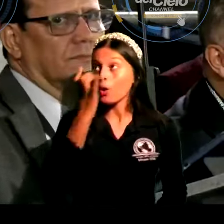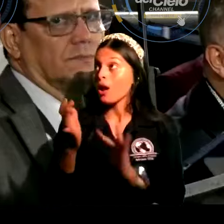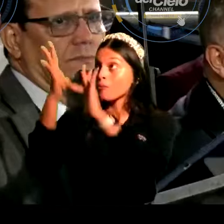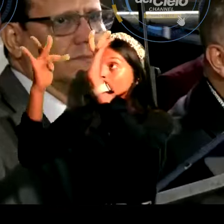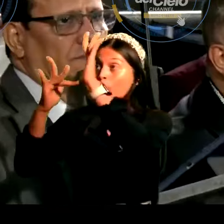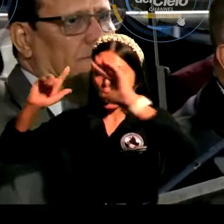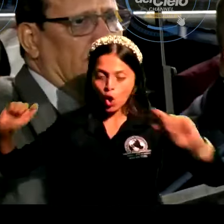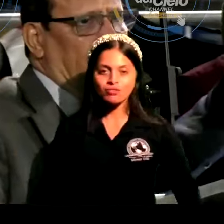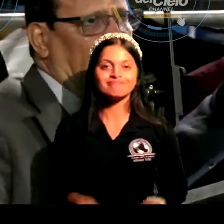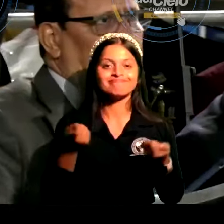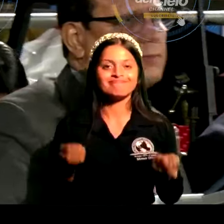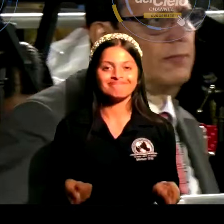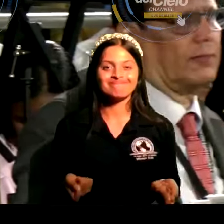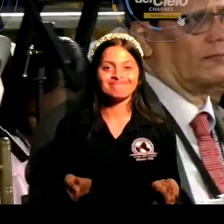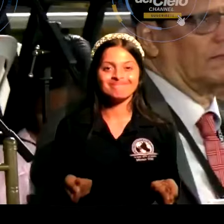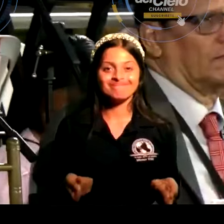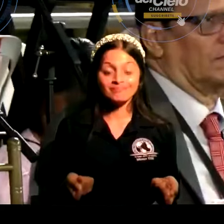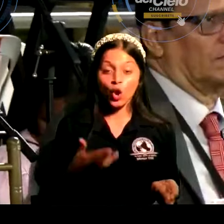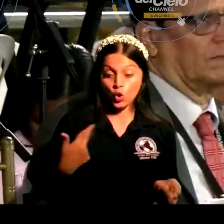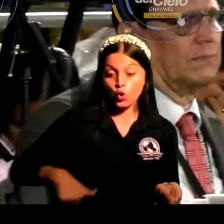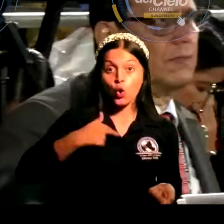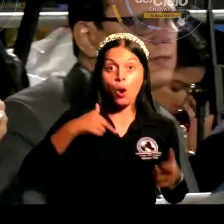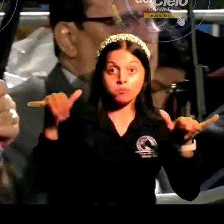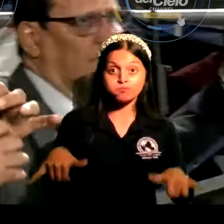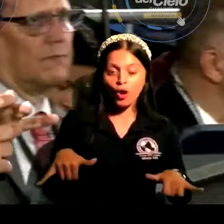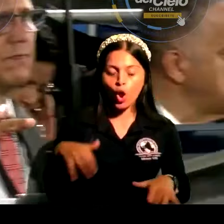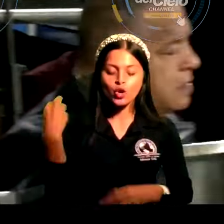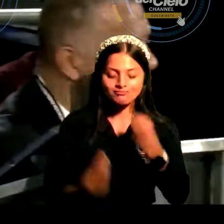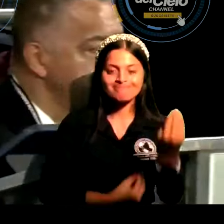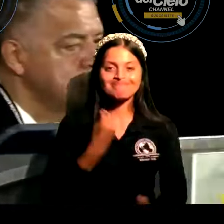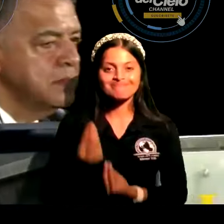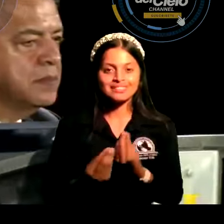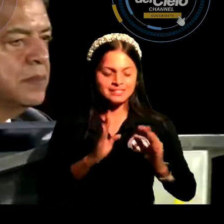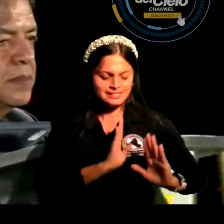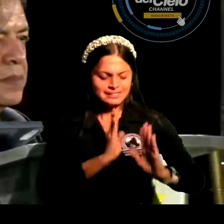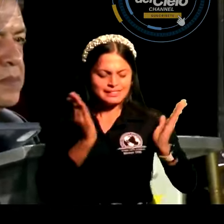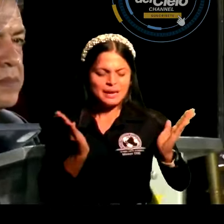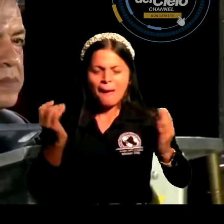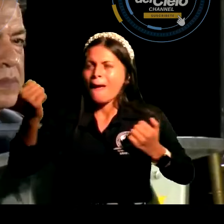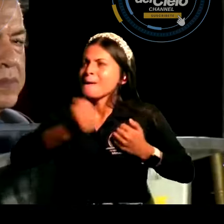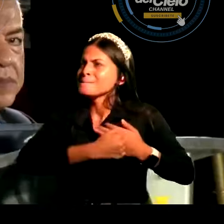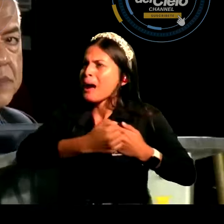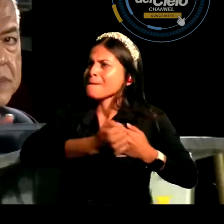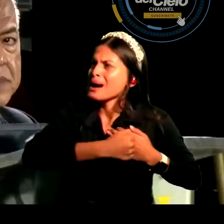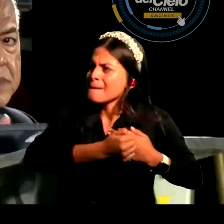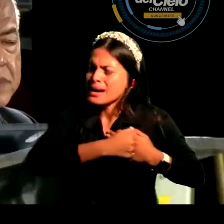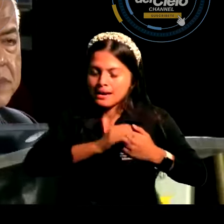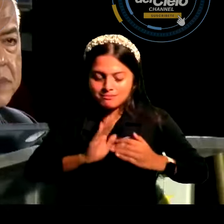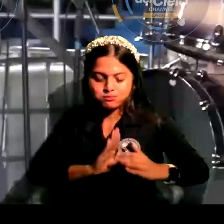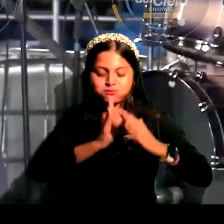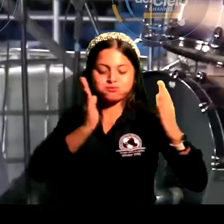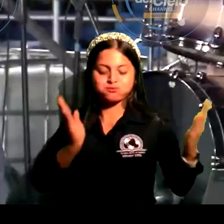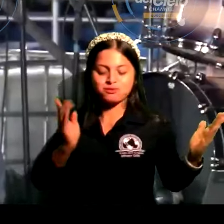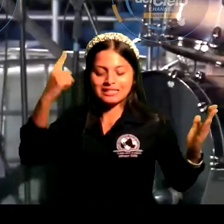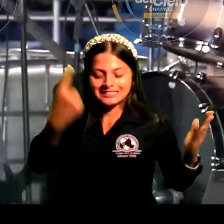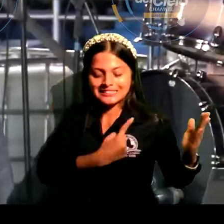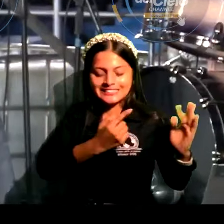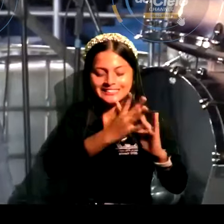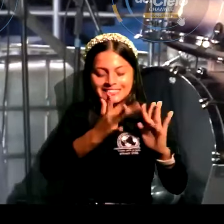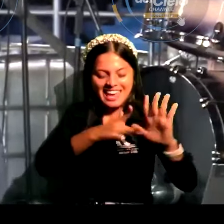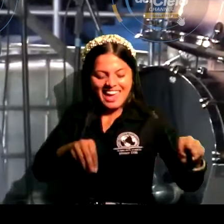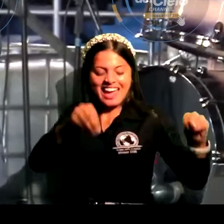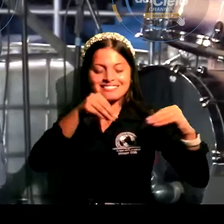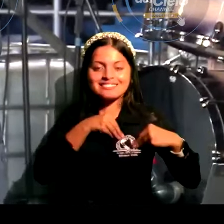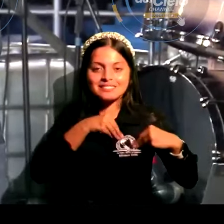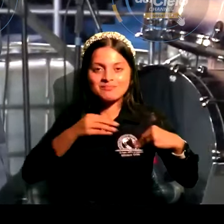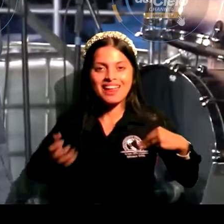Eso fue lo que hicimos nosotros. Eso fue lo que nos pasó a nosotros. Gloria a Dios. ¿Sabe qué? El verdadero